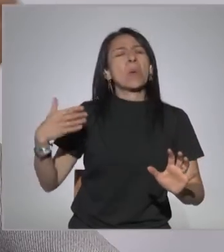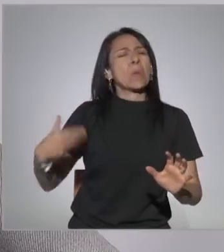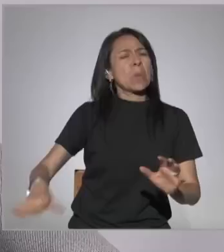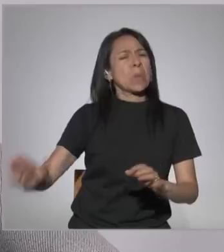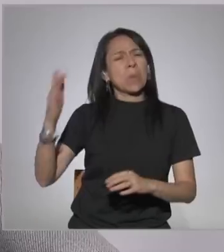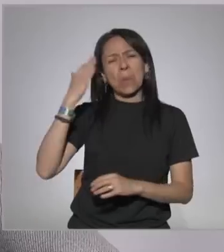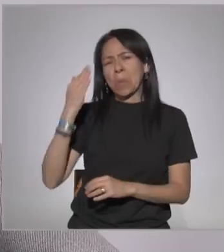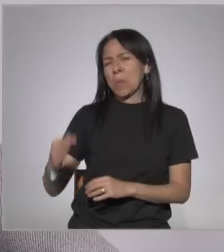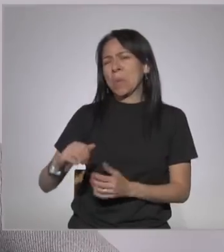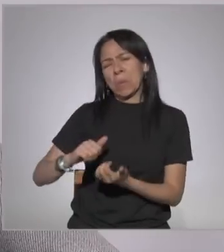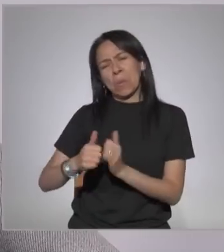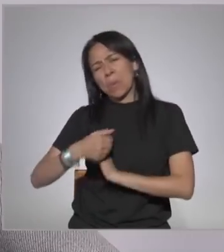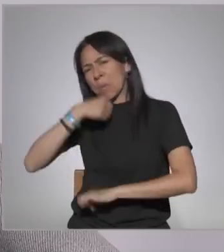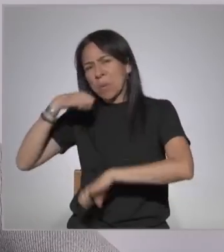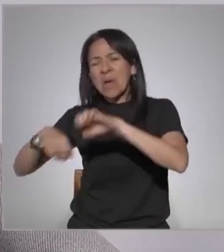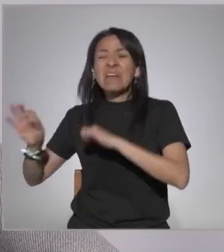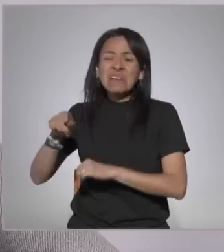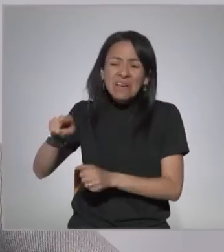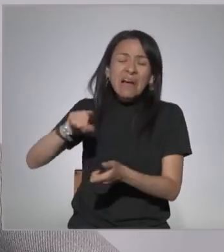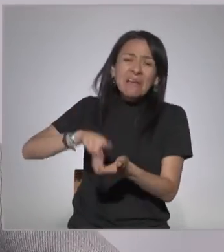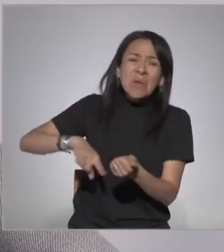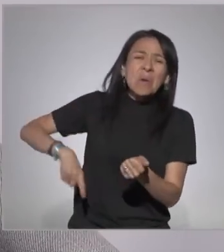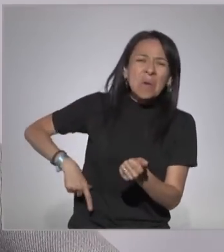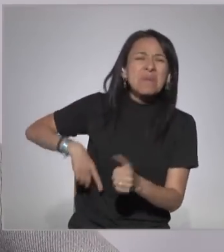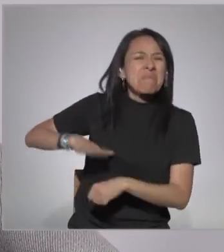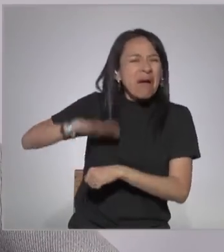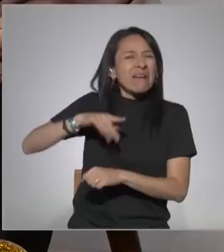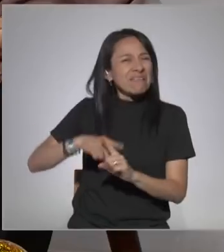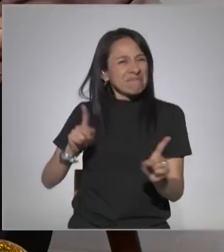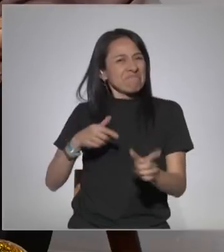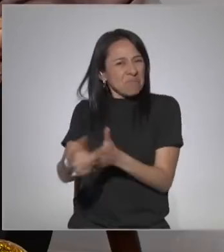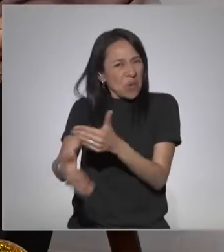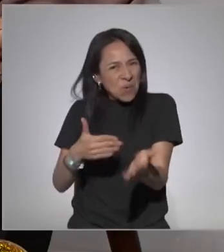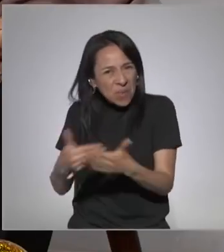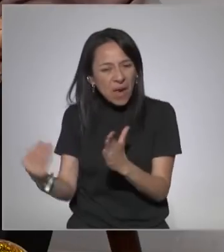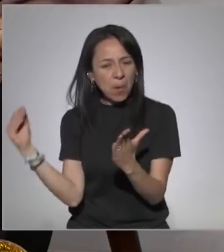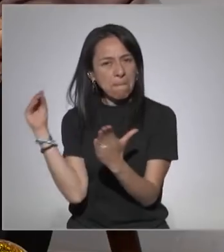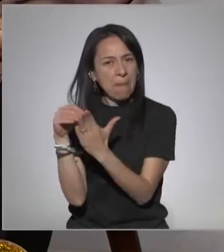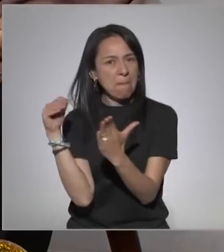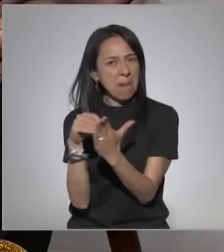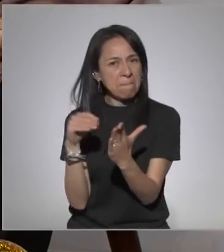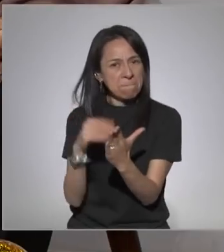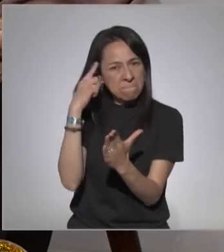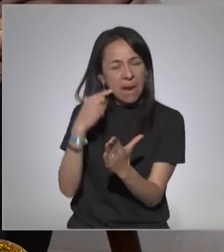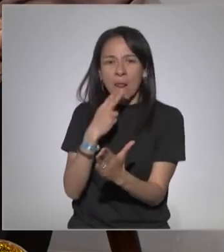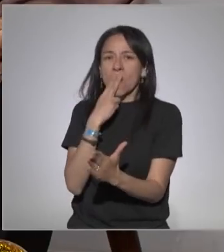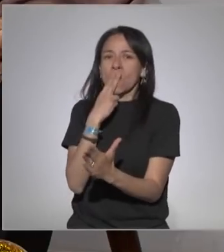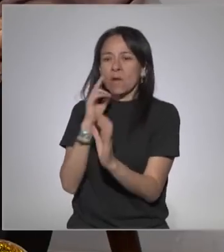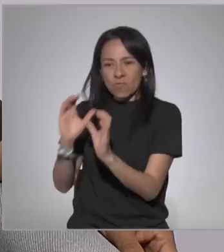políticas públicas más adelantadas, ya tienen formas de ver la vejez